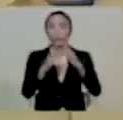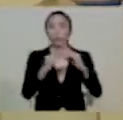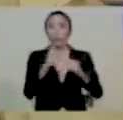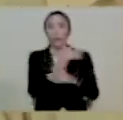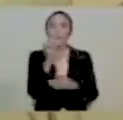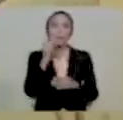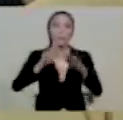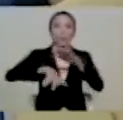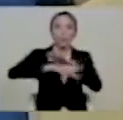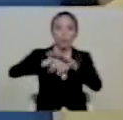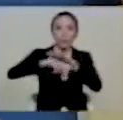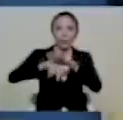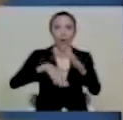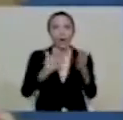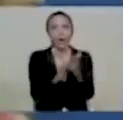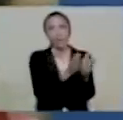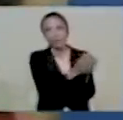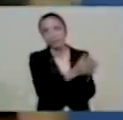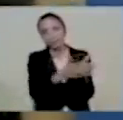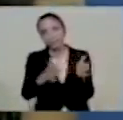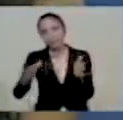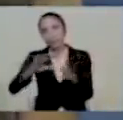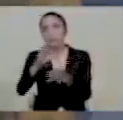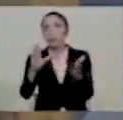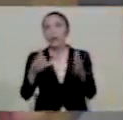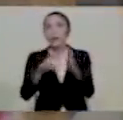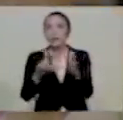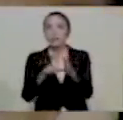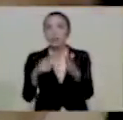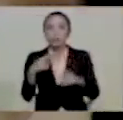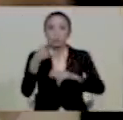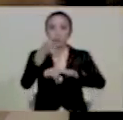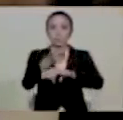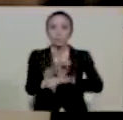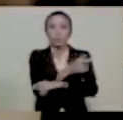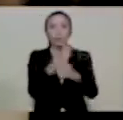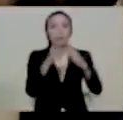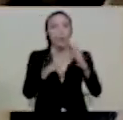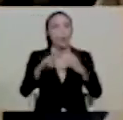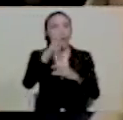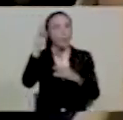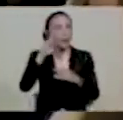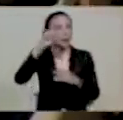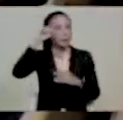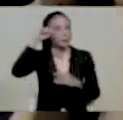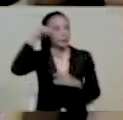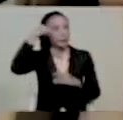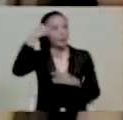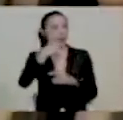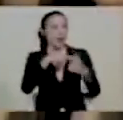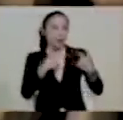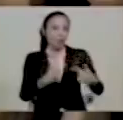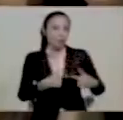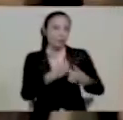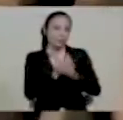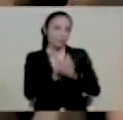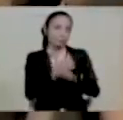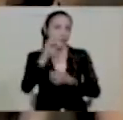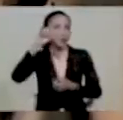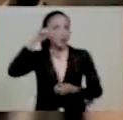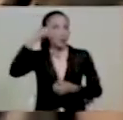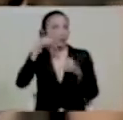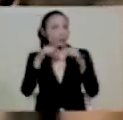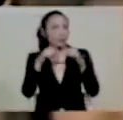preescolar, en la primaria, en la educación básica, queda palpado en nuestros corazones y en nuestros